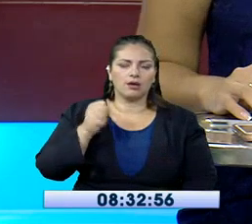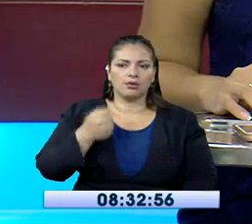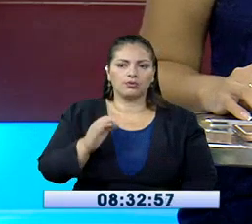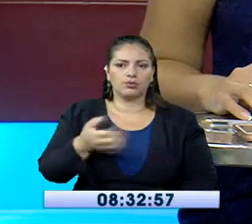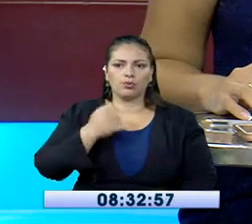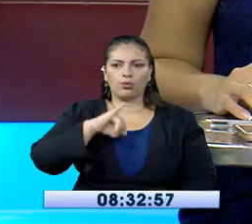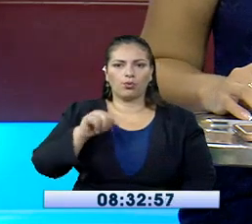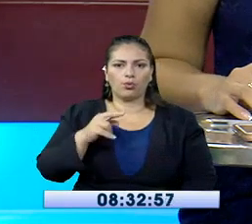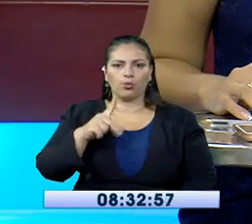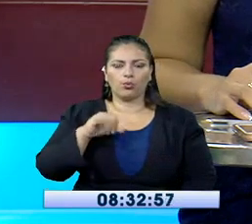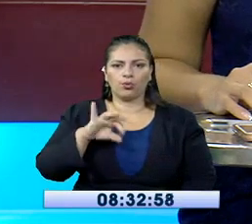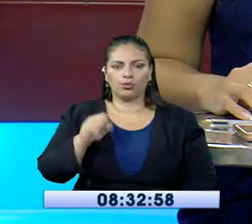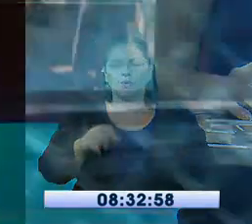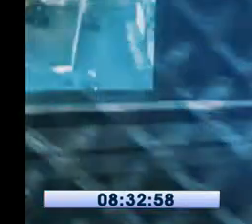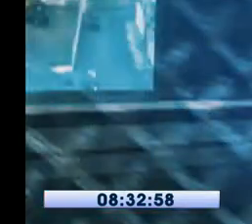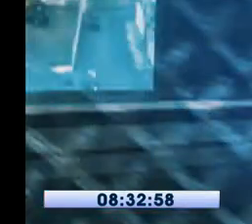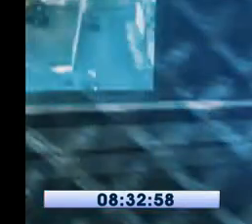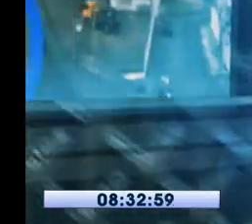casa de salud.